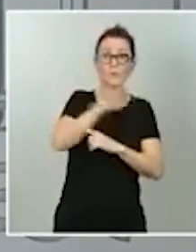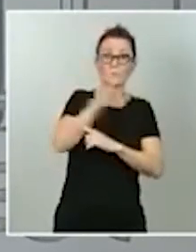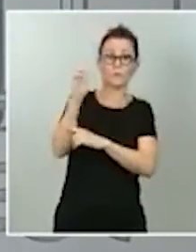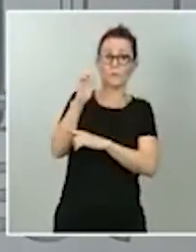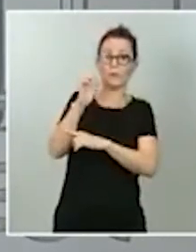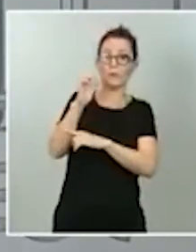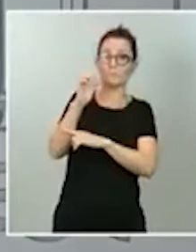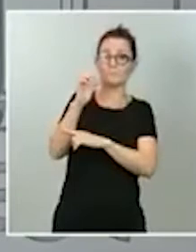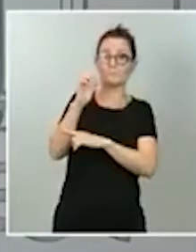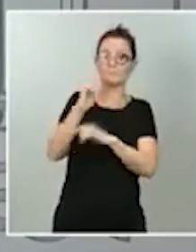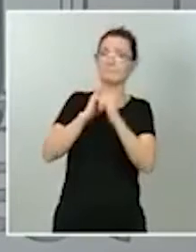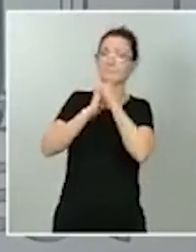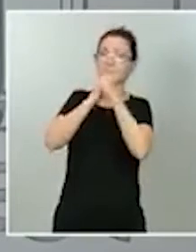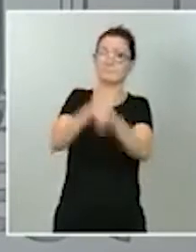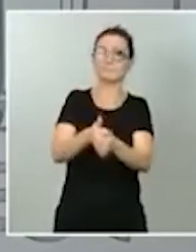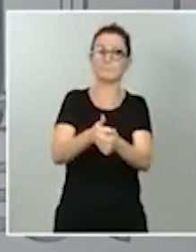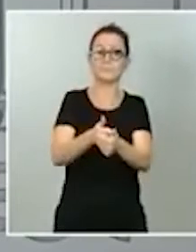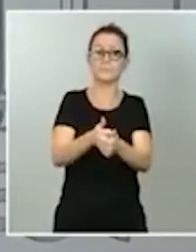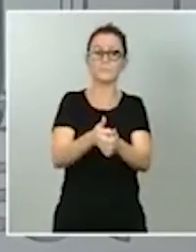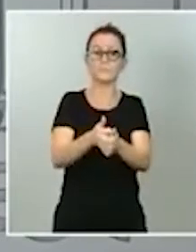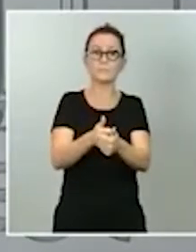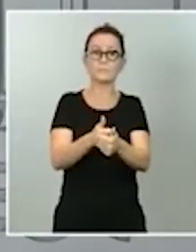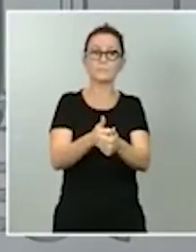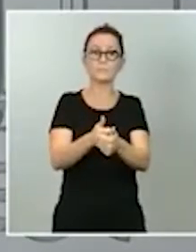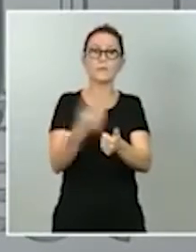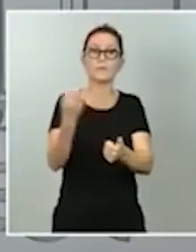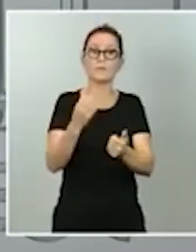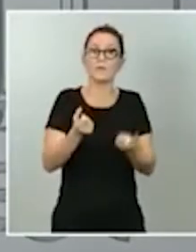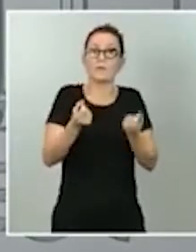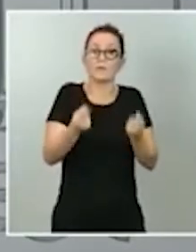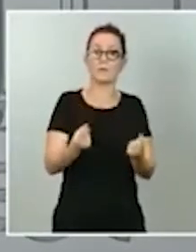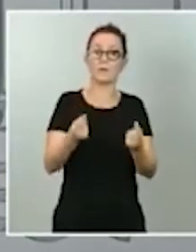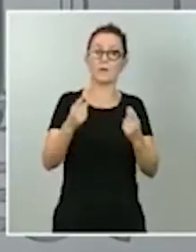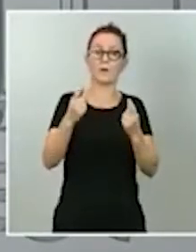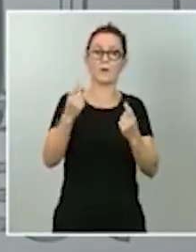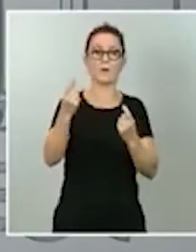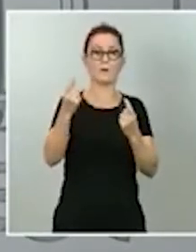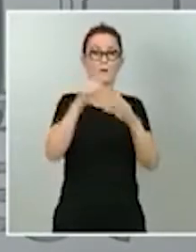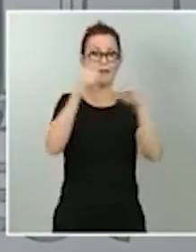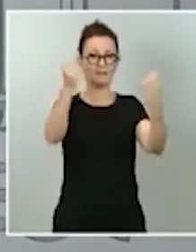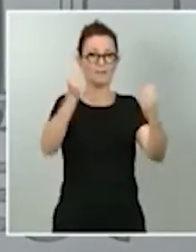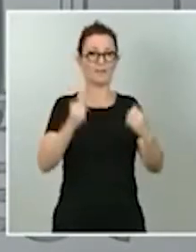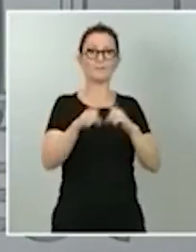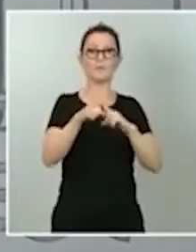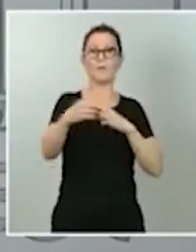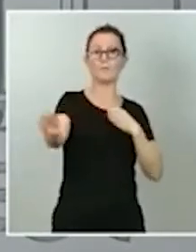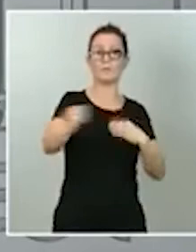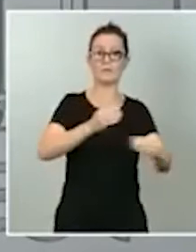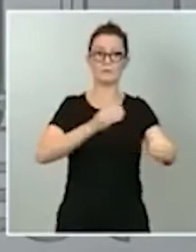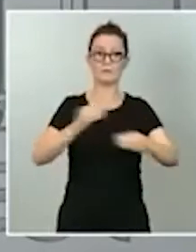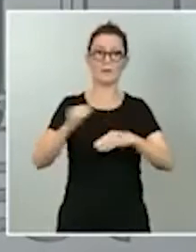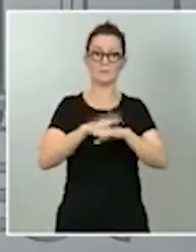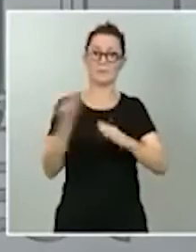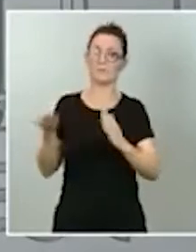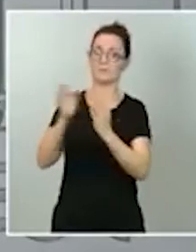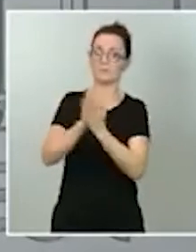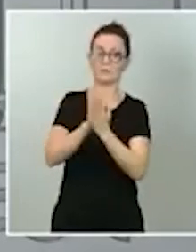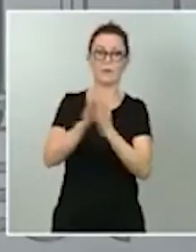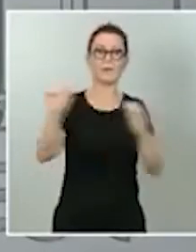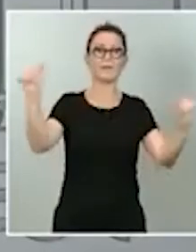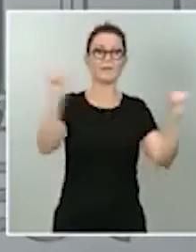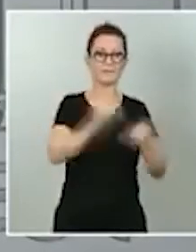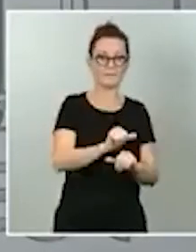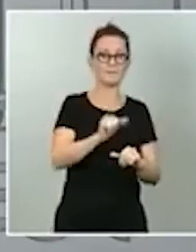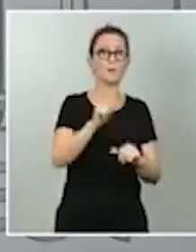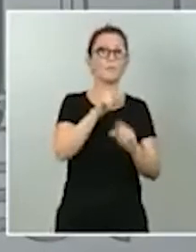una flexibilidad que es necesaria justo en este momento para abordar esta crisis por supuesto desde el punto de vista sanitario pero